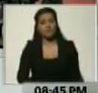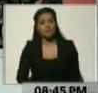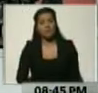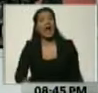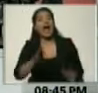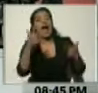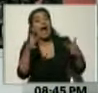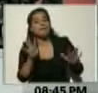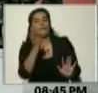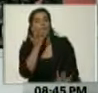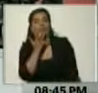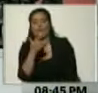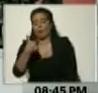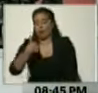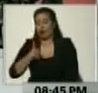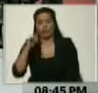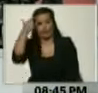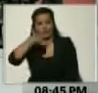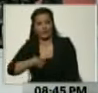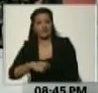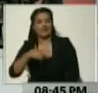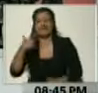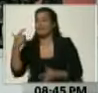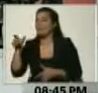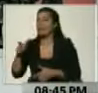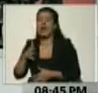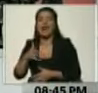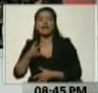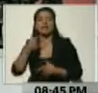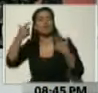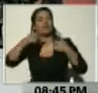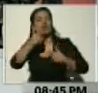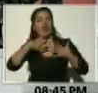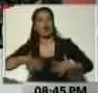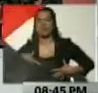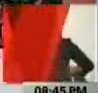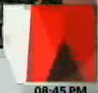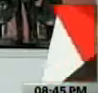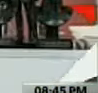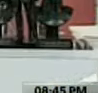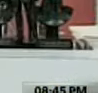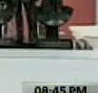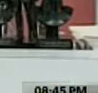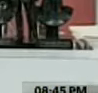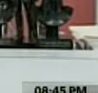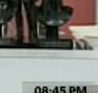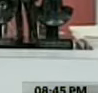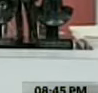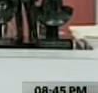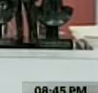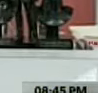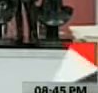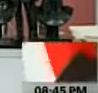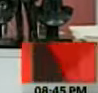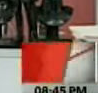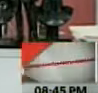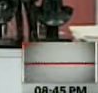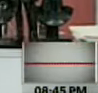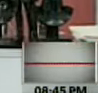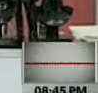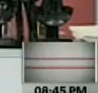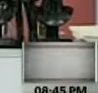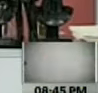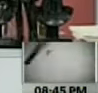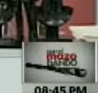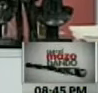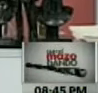venezolano, un chavista que viajara, ¿cómo le caerían encima? Porque ustedes sí tienen derecho, los chavistas no tienen, nadie,